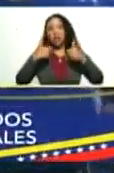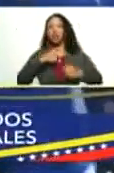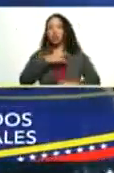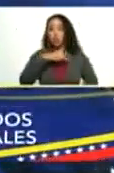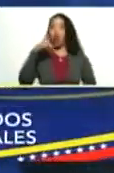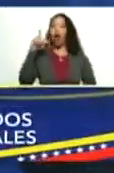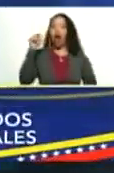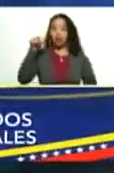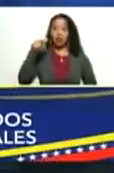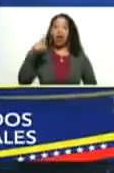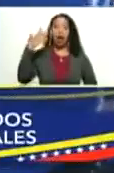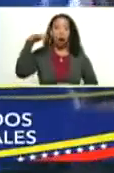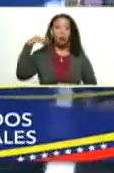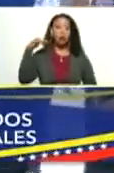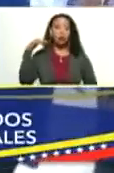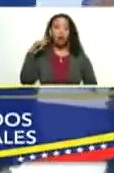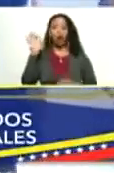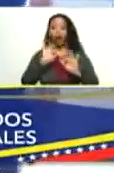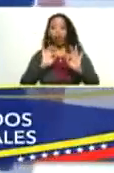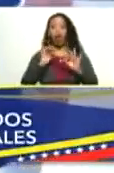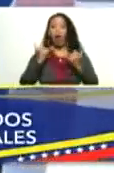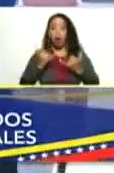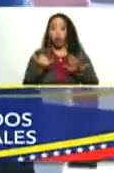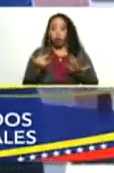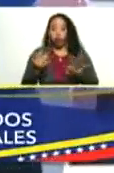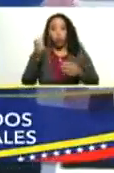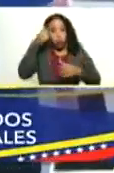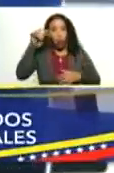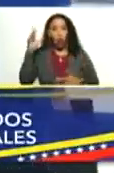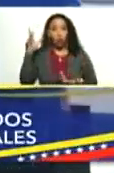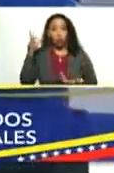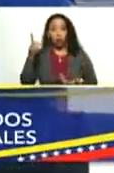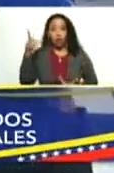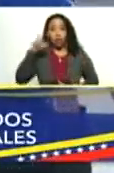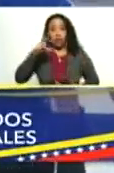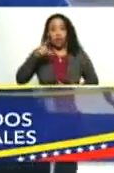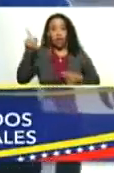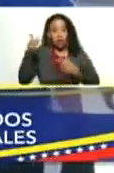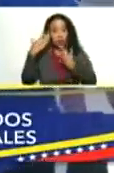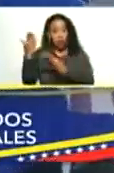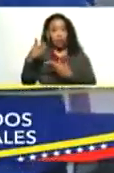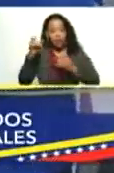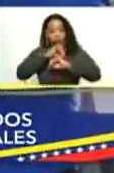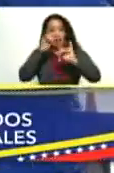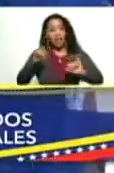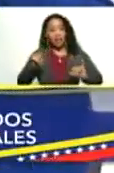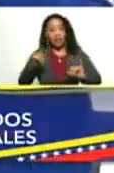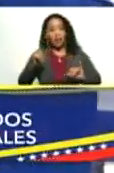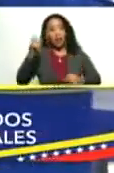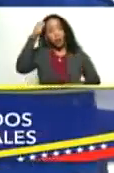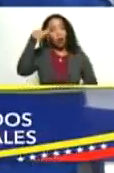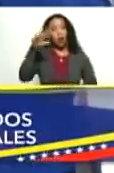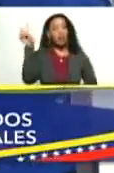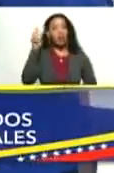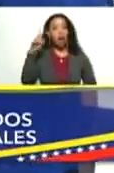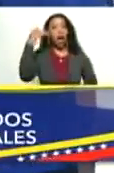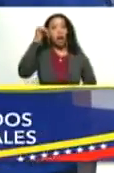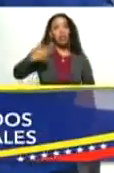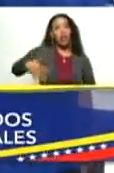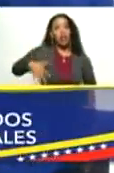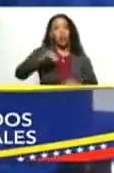merecíamos, ¿verdad? Así es. El pueblo de Venezuela se merece la felicidad. El pueblo de Venezuela tiene derecho a